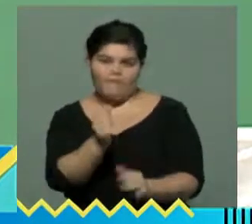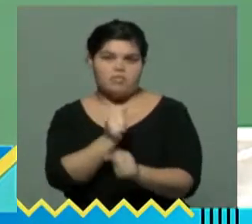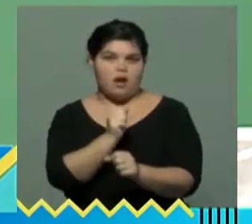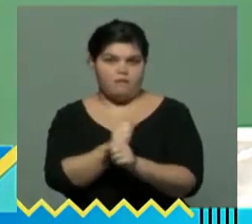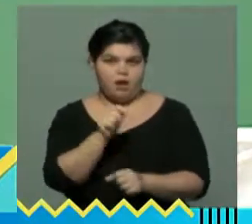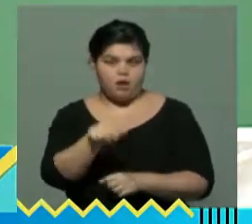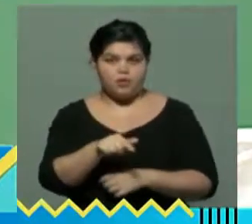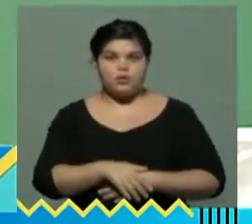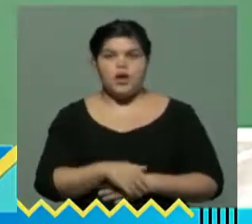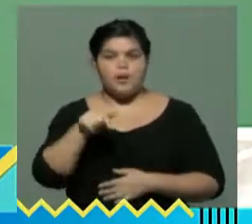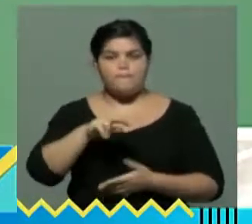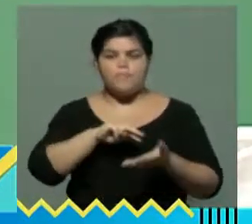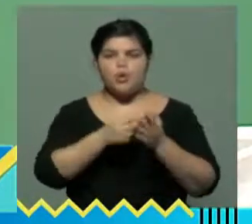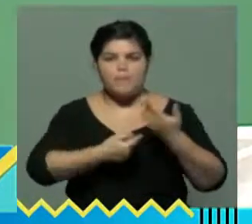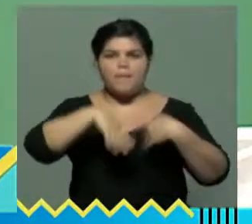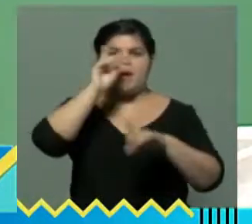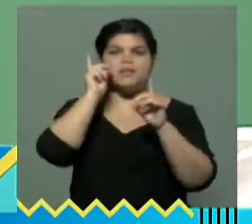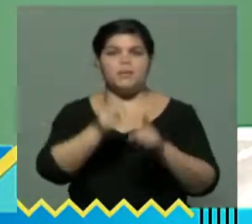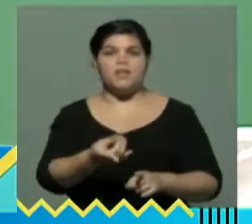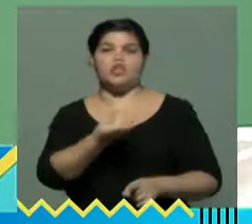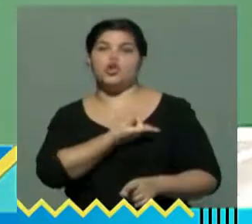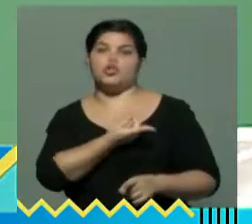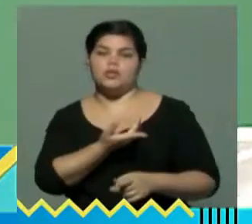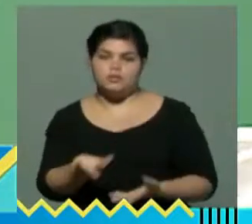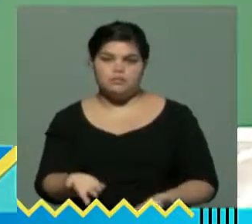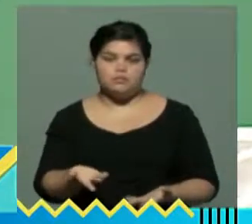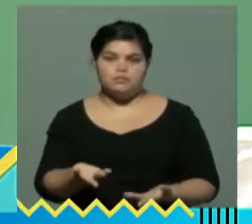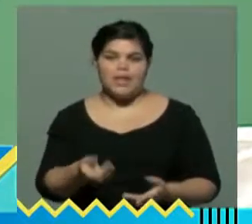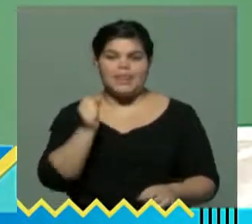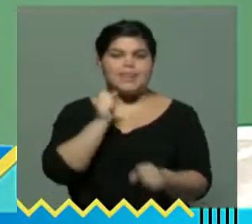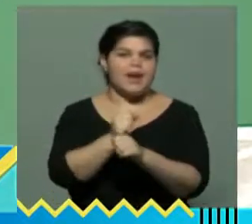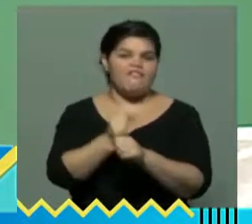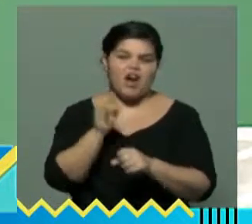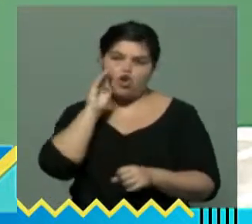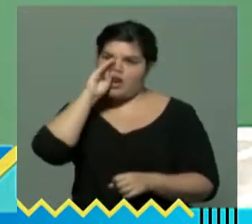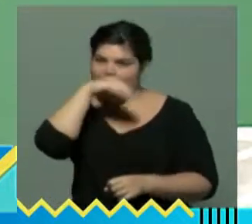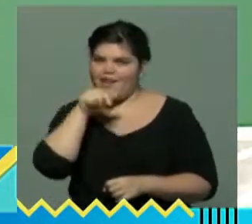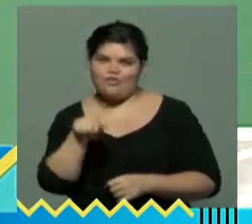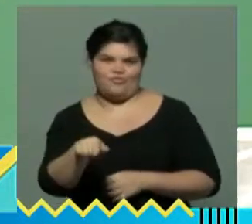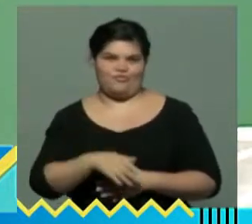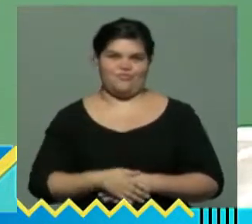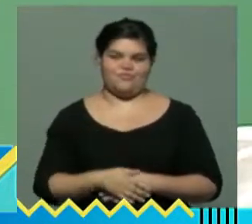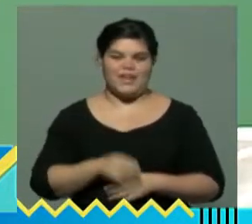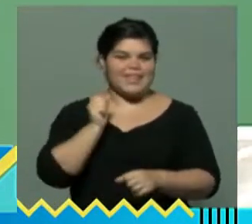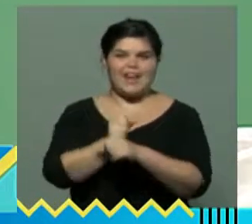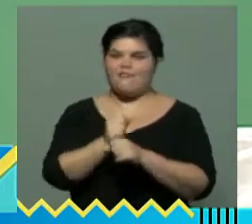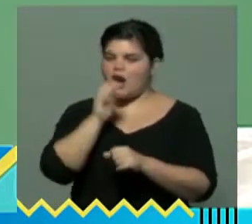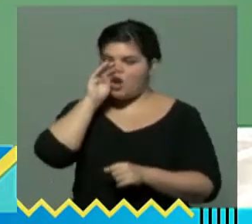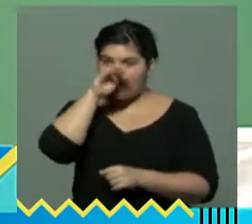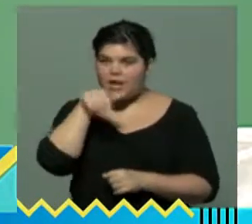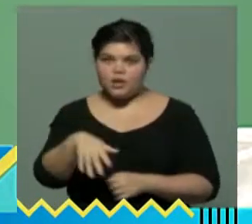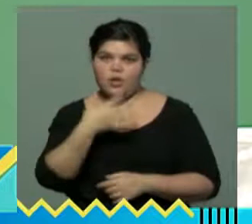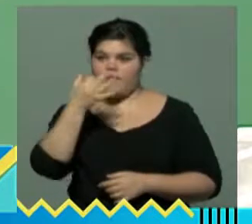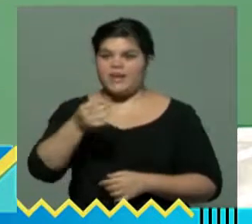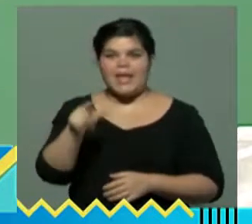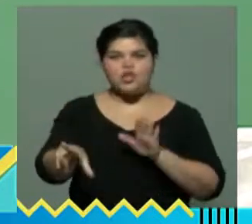creo que una de las grandes partes del conflicto también está de nuevo en el trabajo en negro, digamos. Bien. Es mucho más explícito, y la realidad es que eso no lo va a